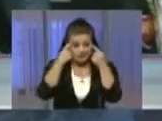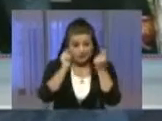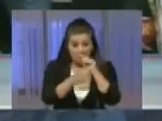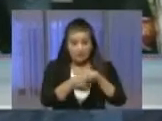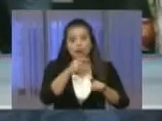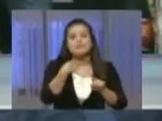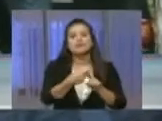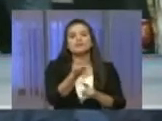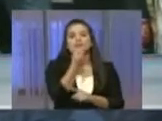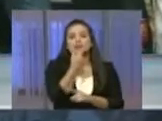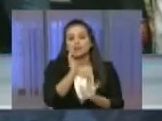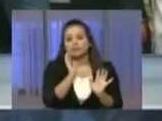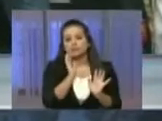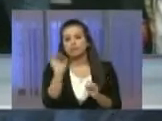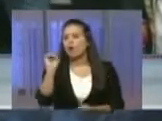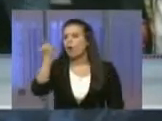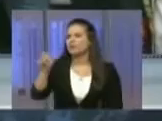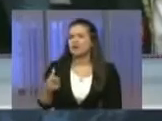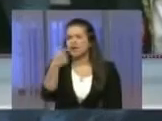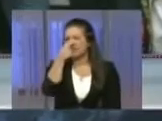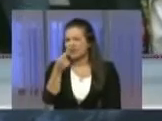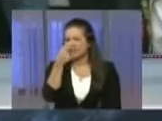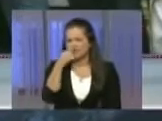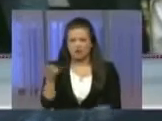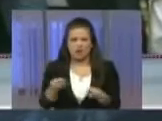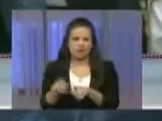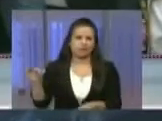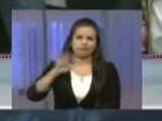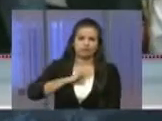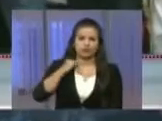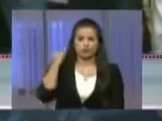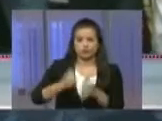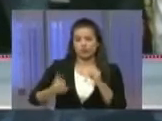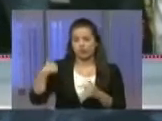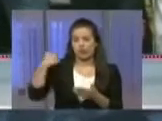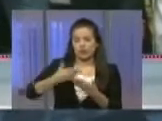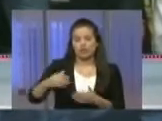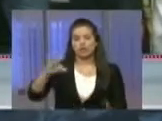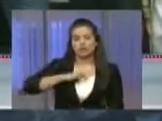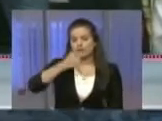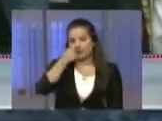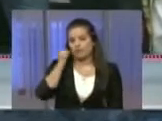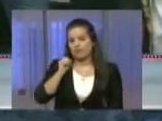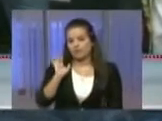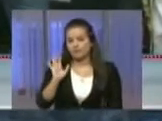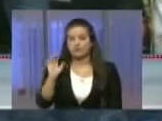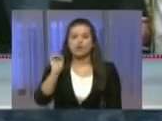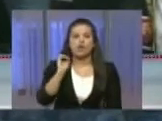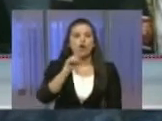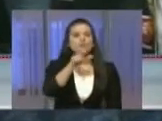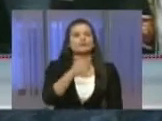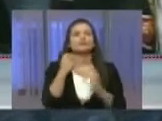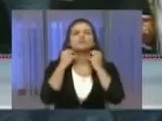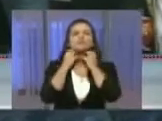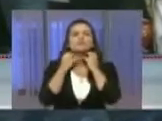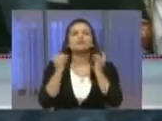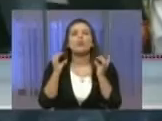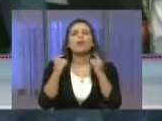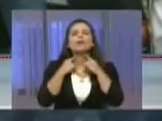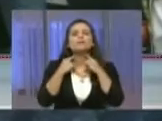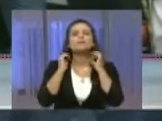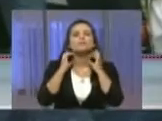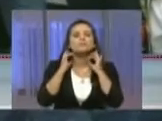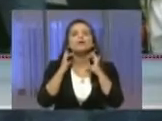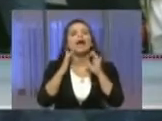gente que viene con un buen gripón como el que he tenido yo en las últimas semanas una gente que viene con una mtis etcétera